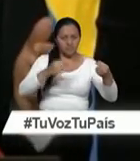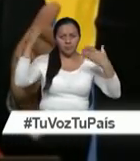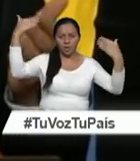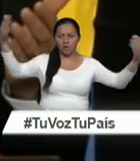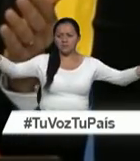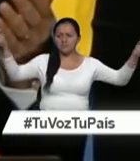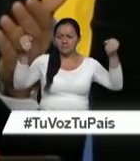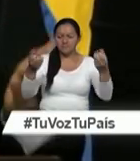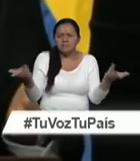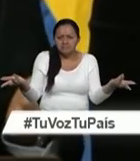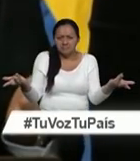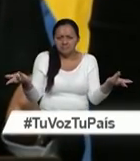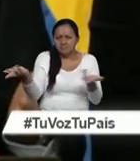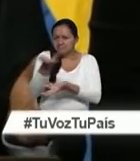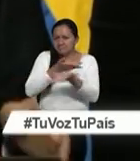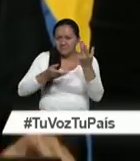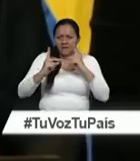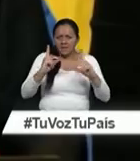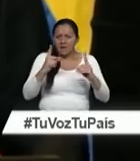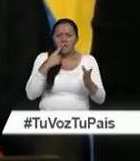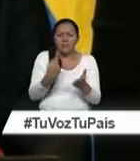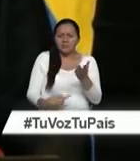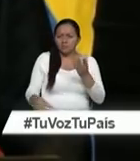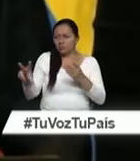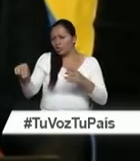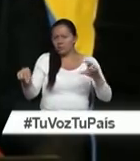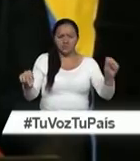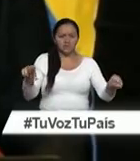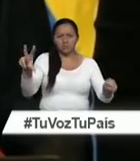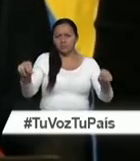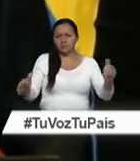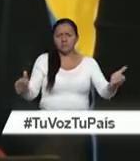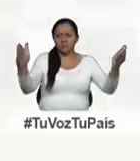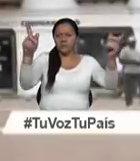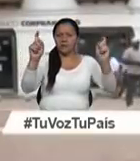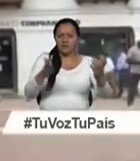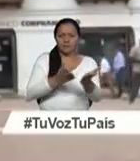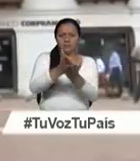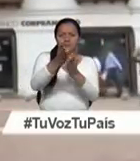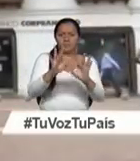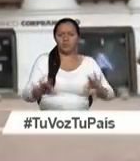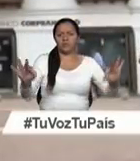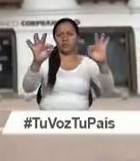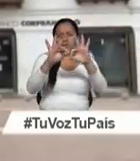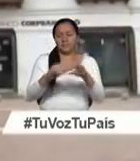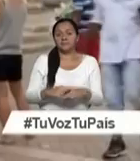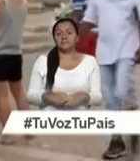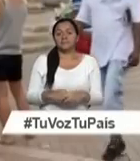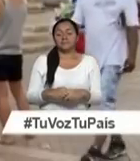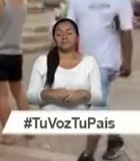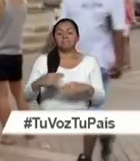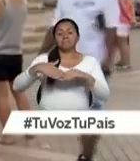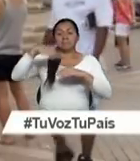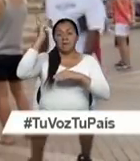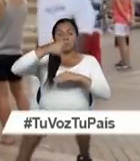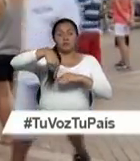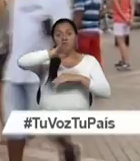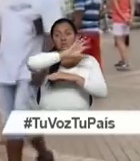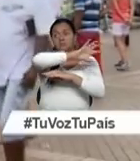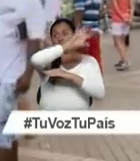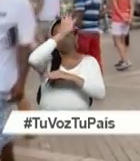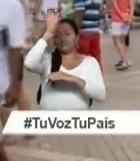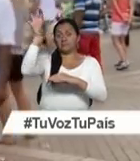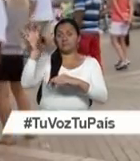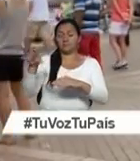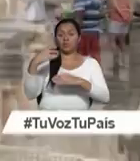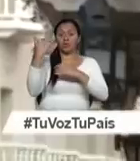para abrir espacios de diálogo y determinar el camino a seguir. en la mayoría de departamentos colombianos en